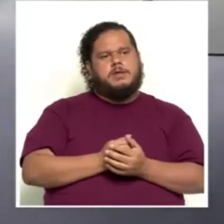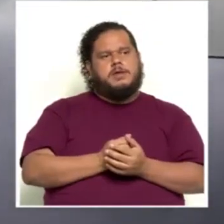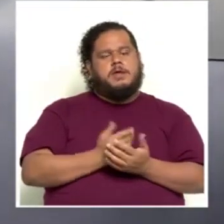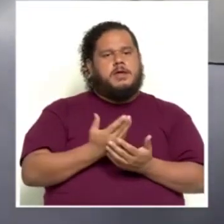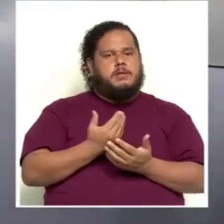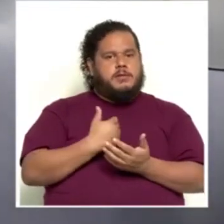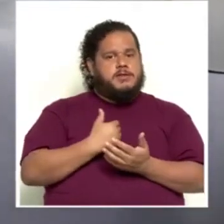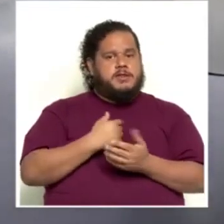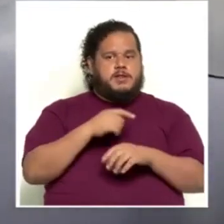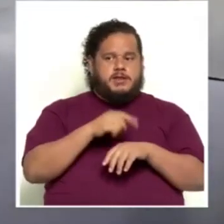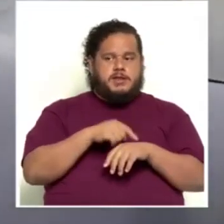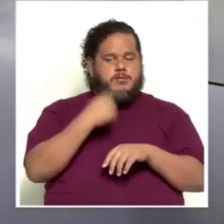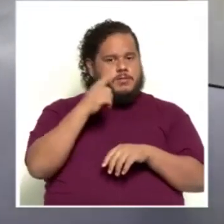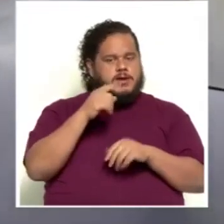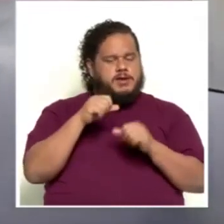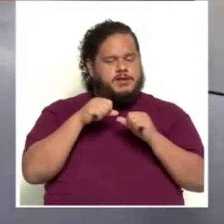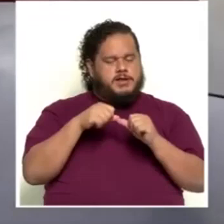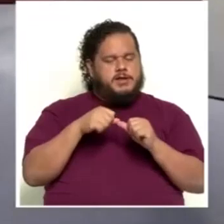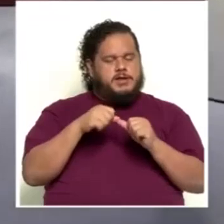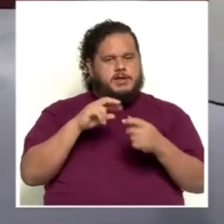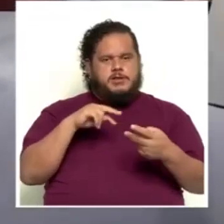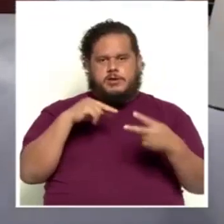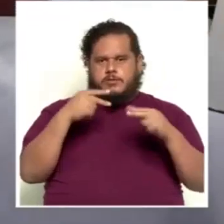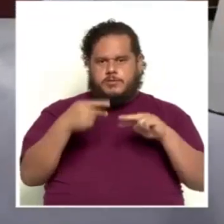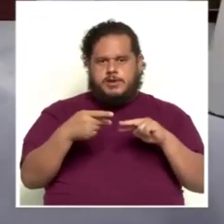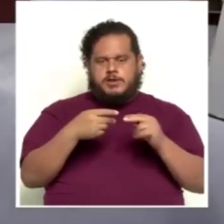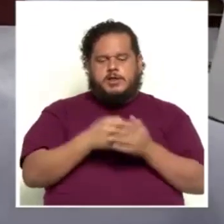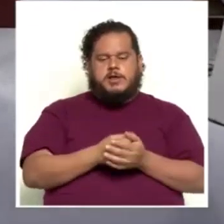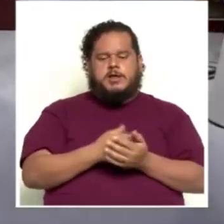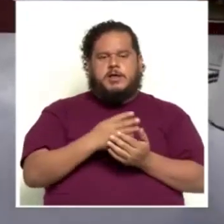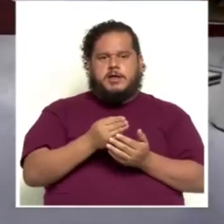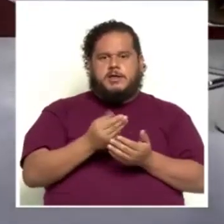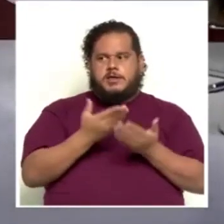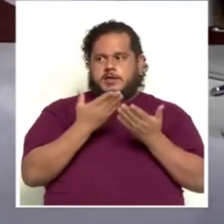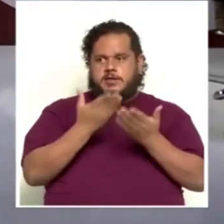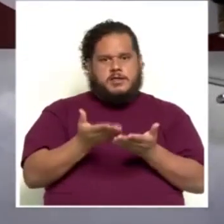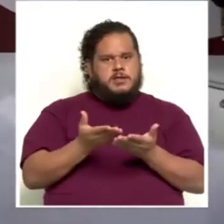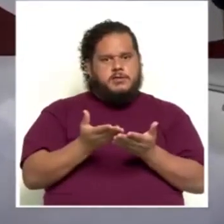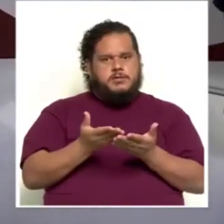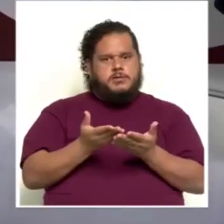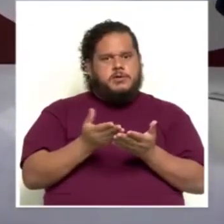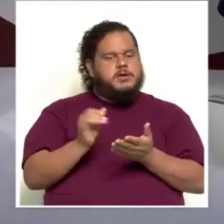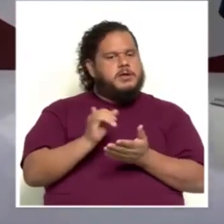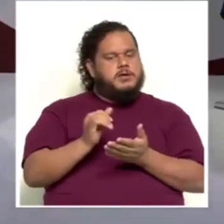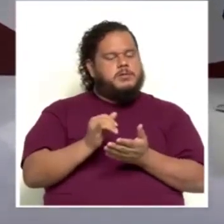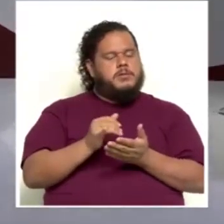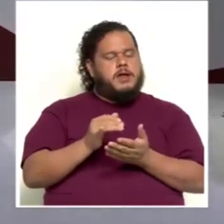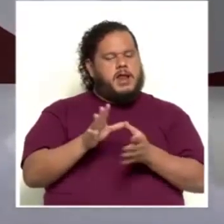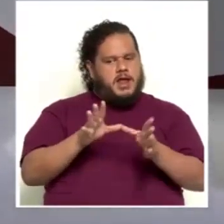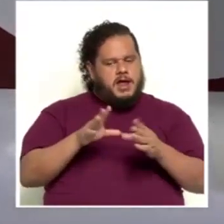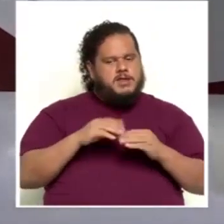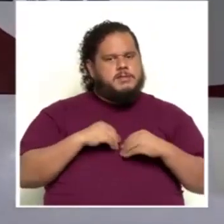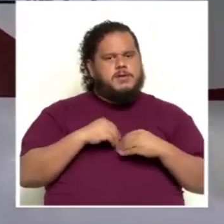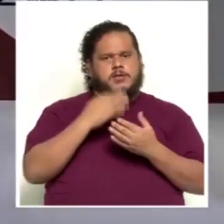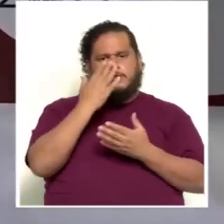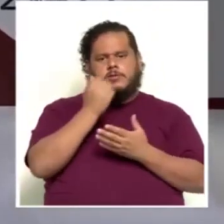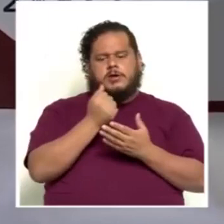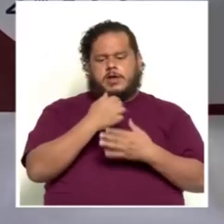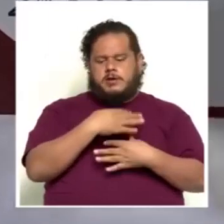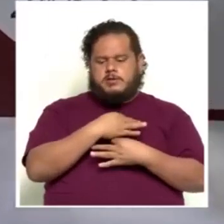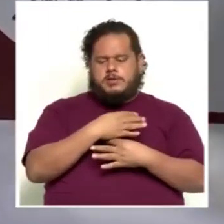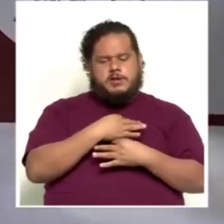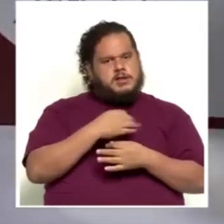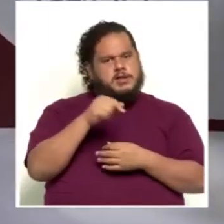a tener tiempo para seguir dándole vuelta y hilando y además asimilando, porque lo